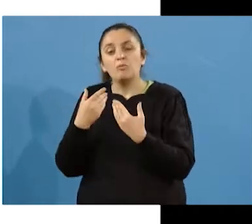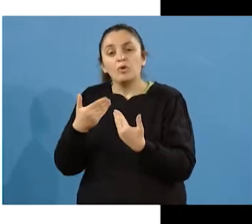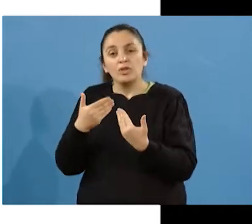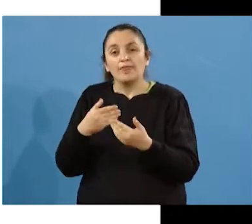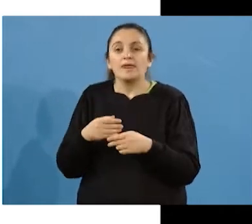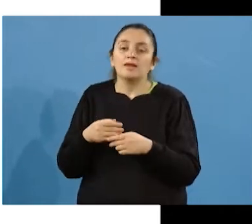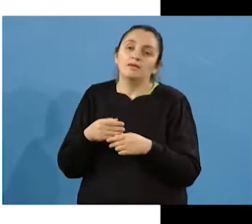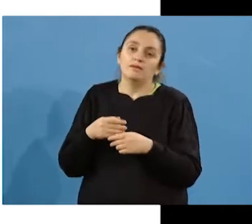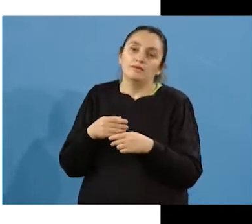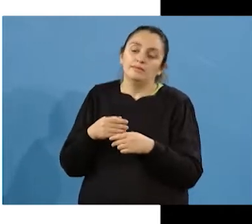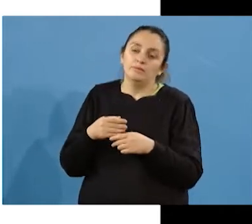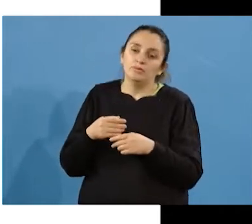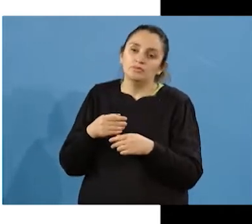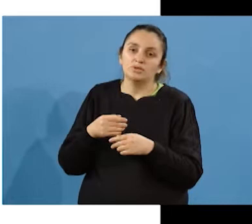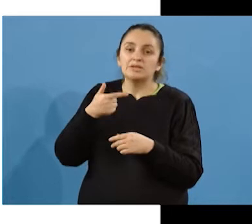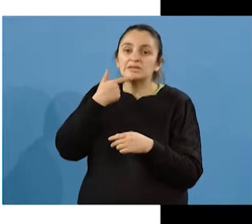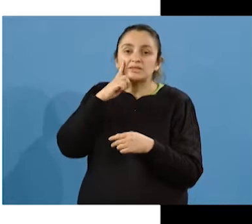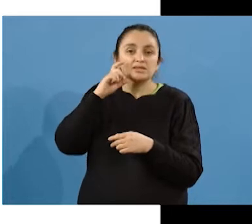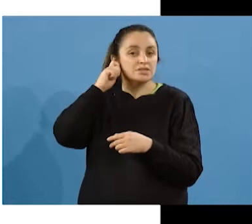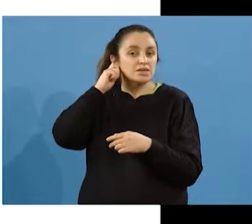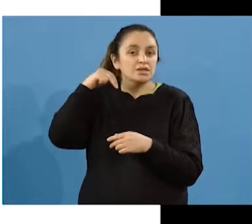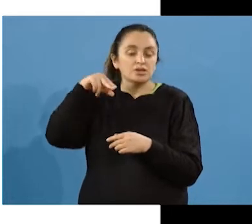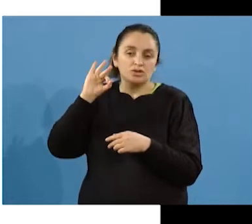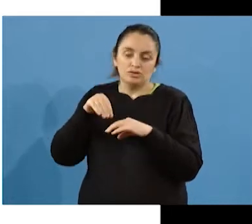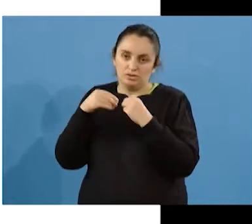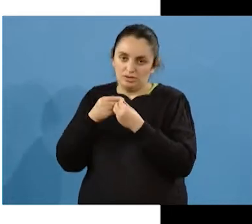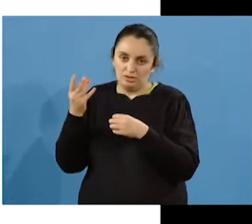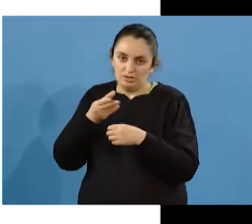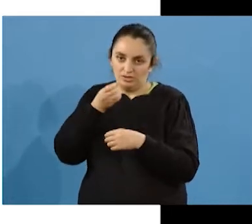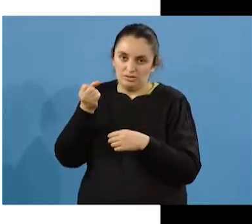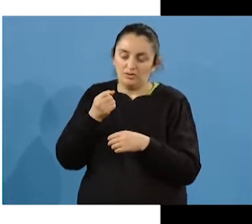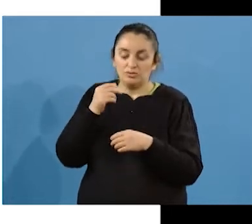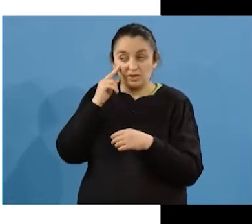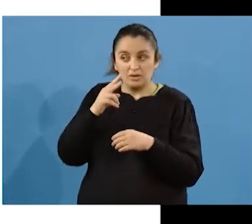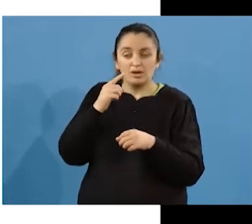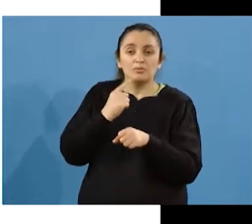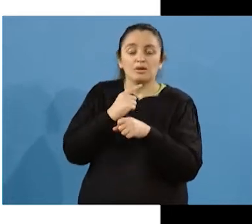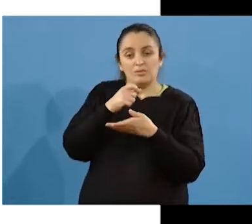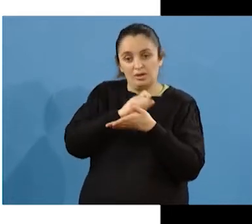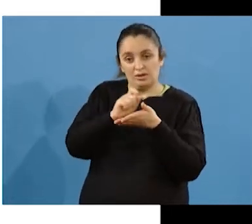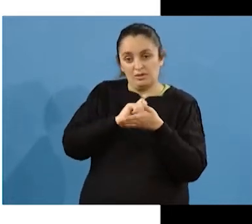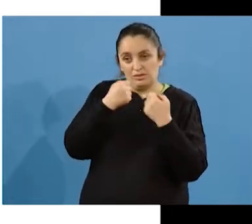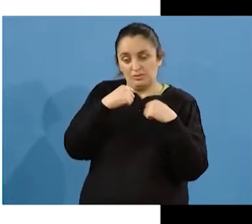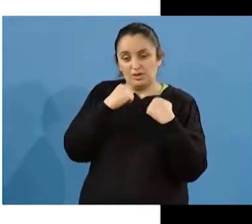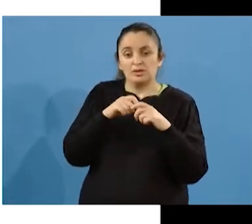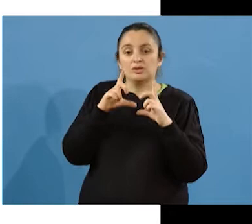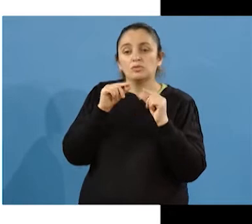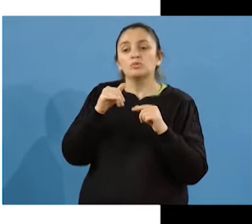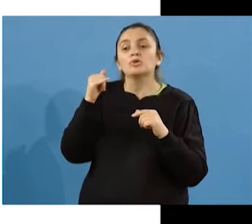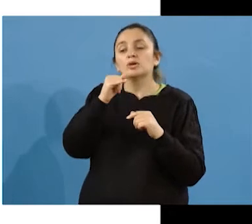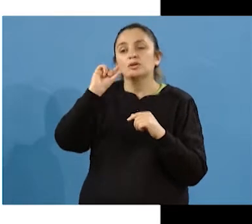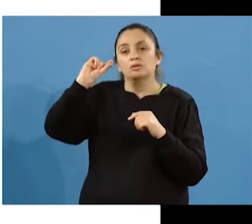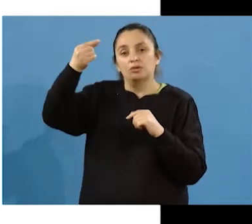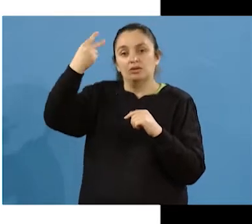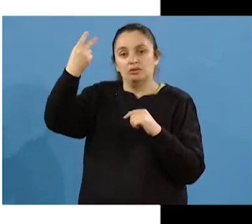ese signo del resultado entonces fíjense en el primer ejercicio tengo un número negativo elevado a la